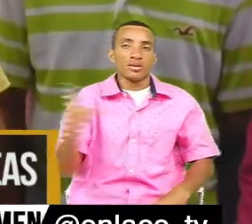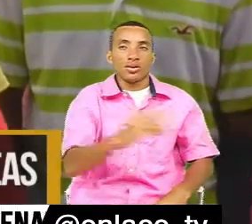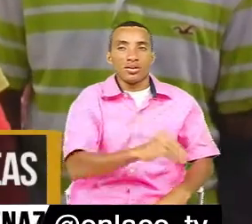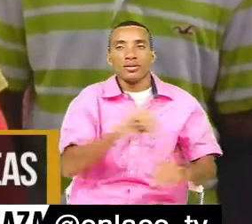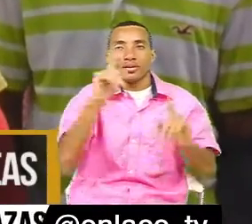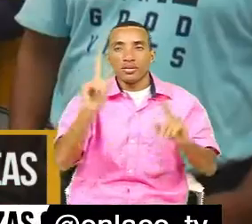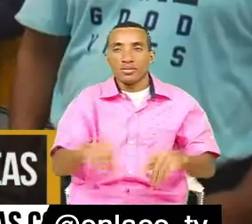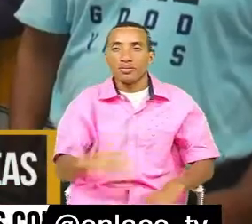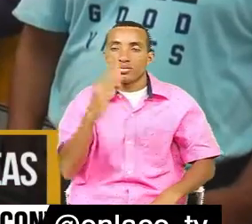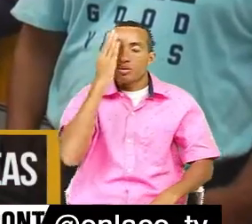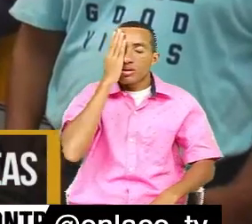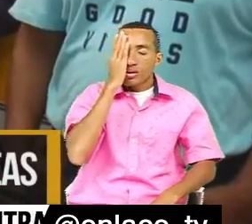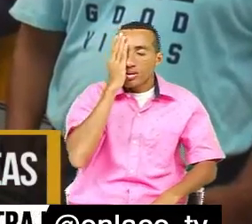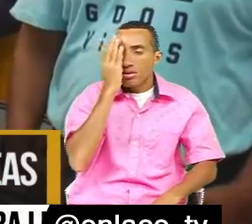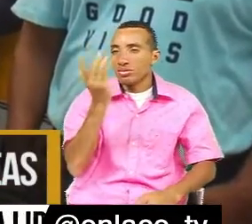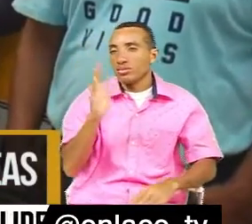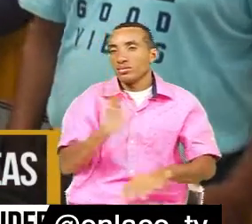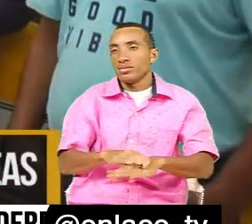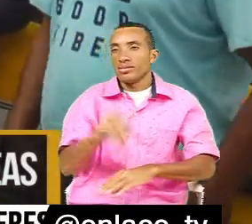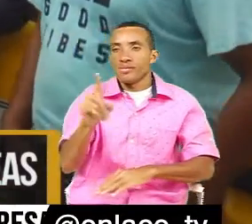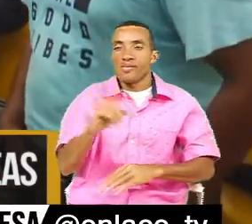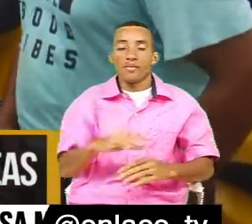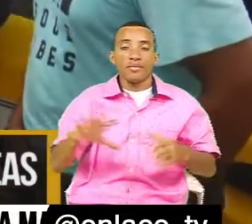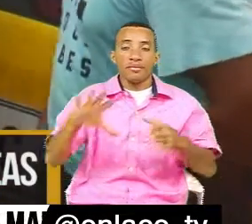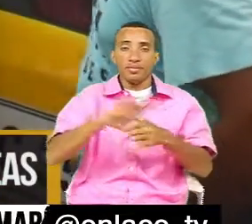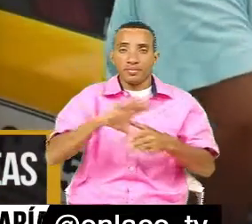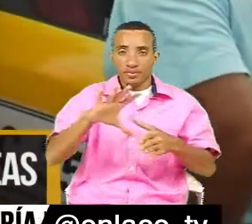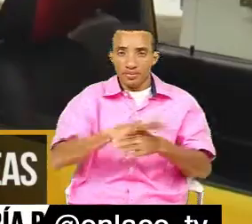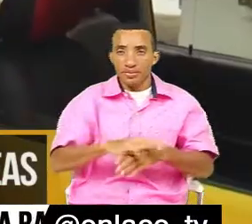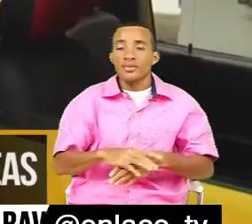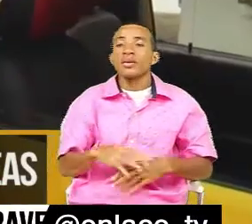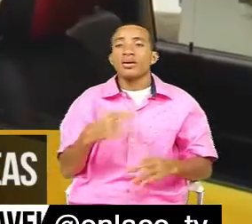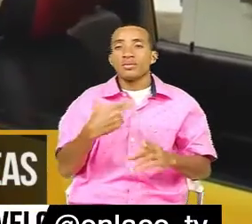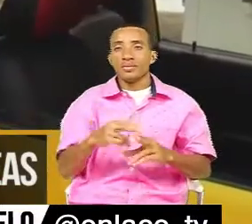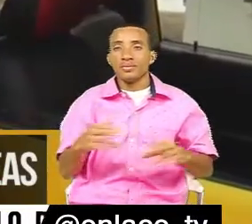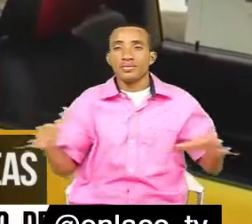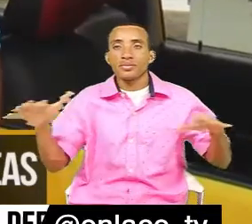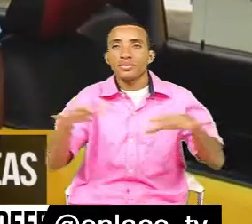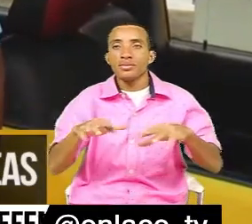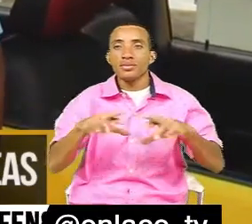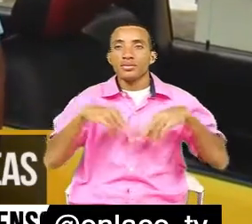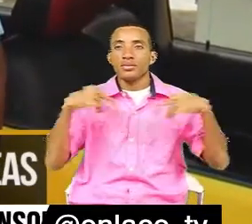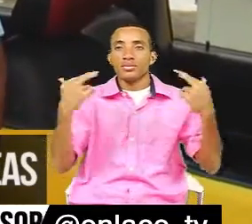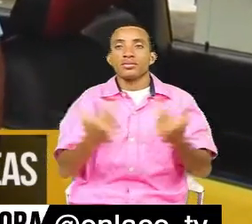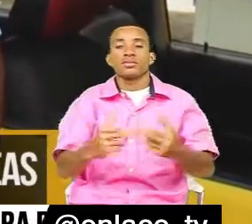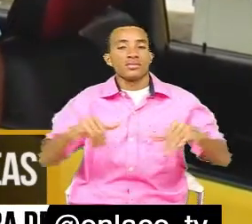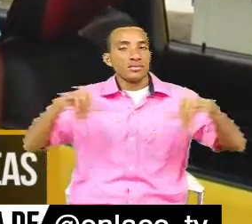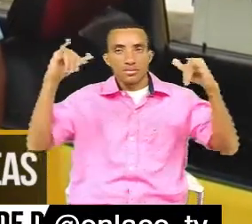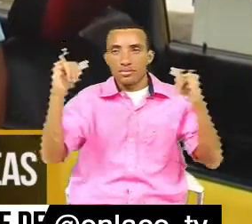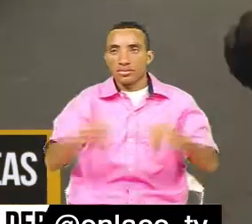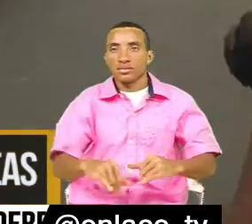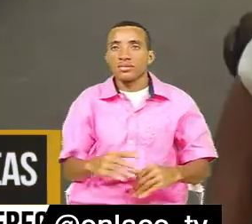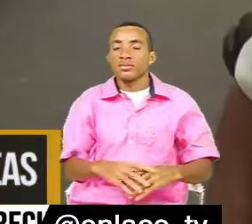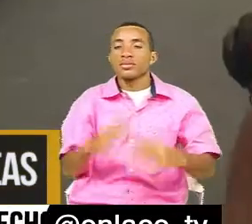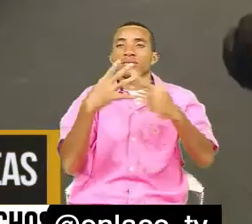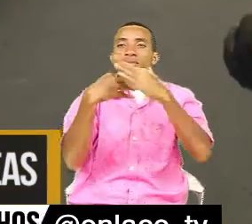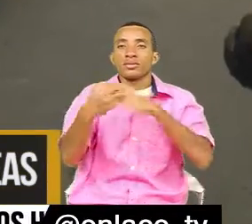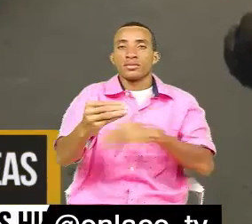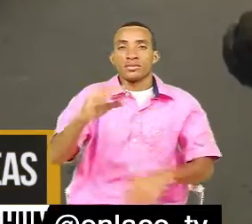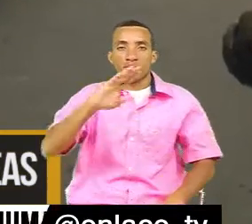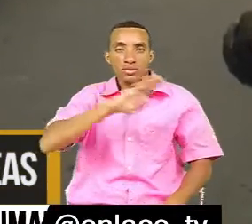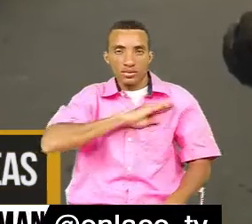transporte informal. Anuncia el gremio amarillo para los próximos días asambleas permanentes y plantones interrumpidos a las afueras de la alcaldía para llamar